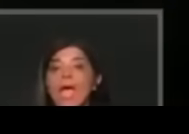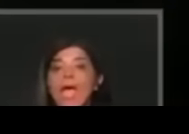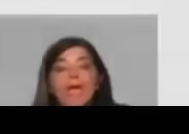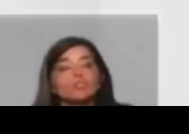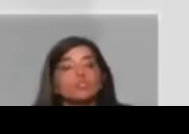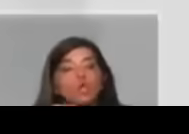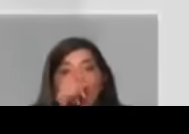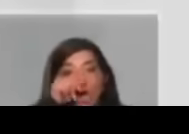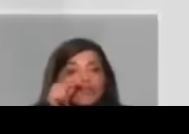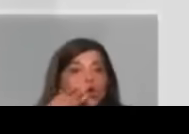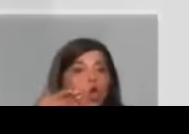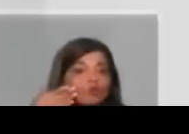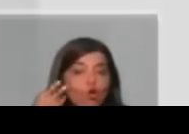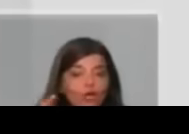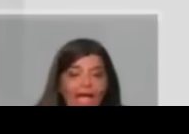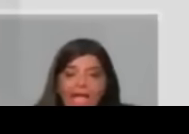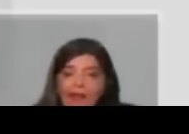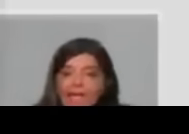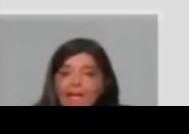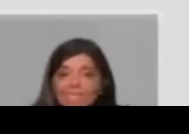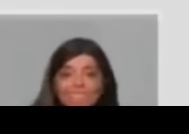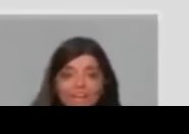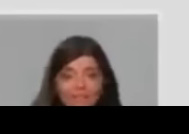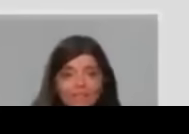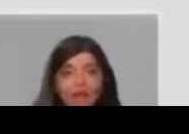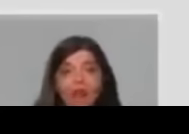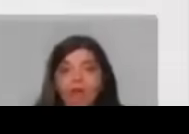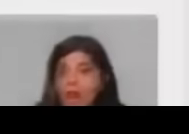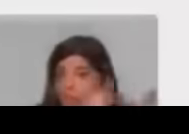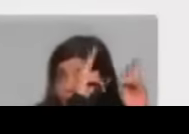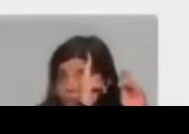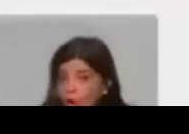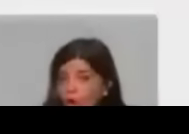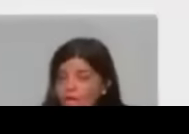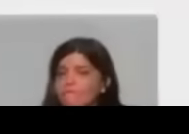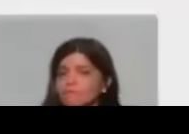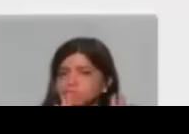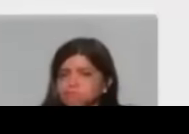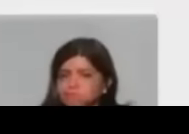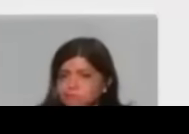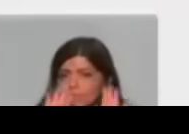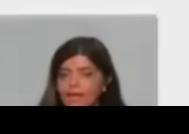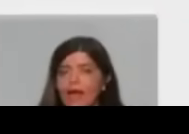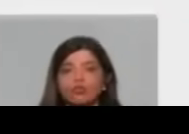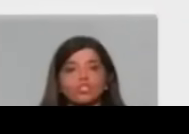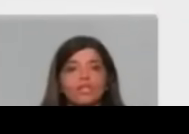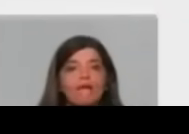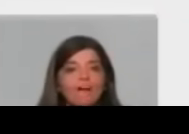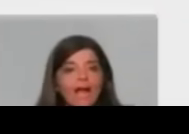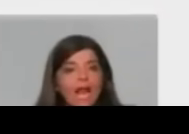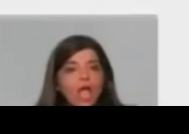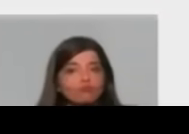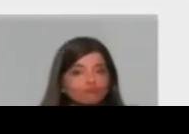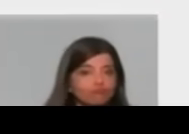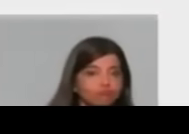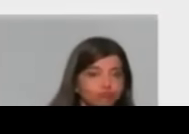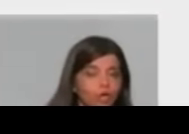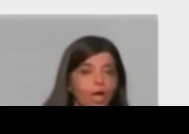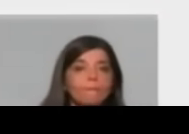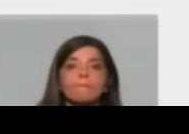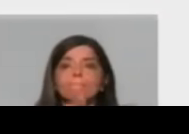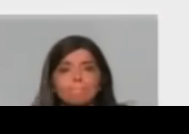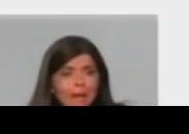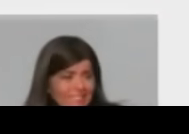cocaína si bien la ley no le impide postular al municipio sí le prohíbe expresamente trabajar en el estado y al mismo tiempo defender a un imputado por